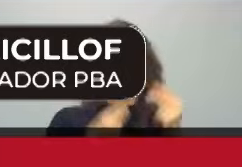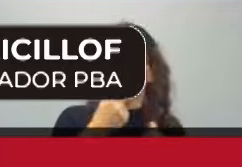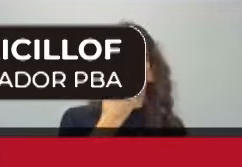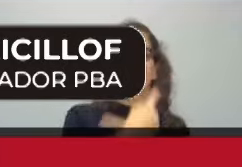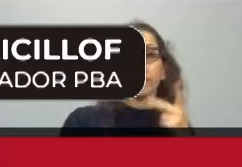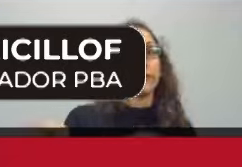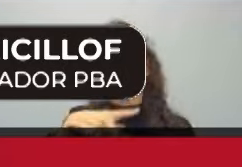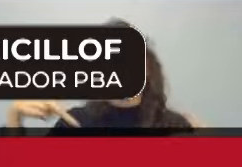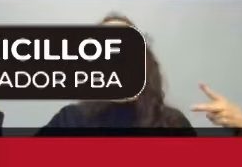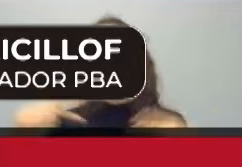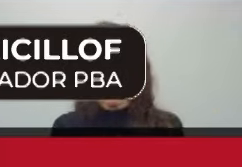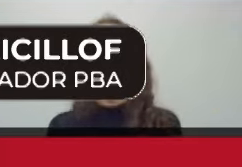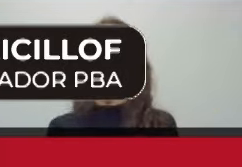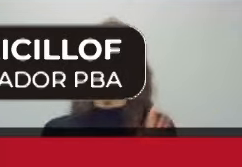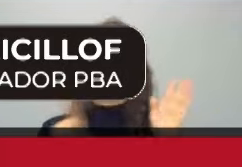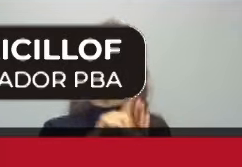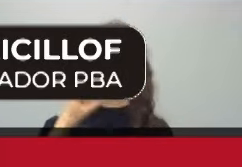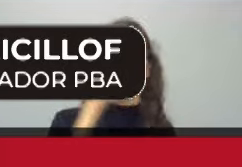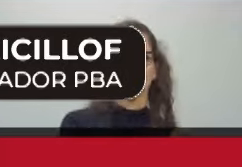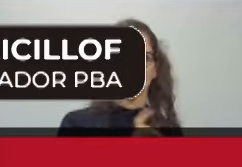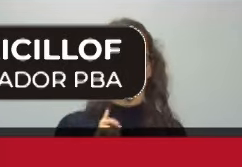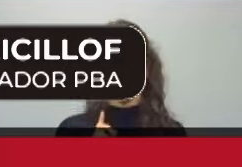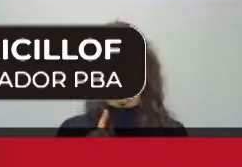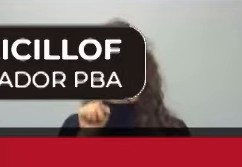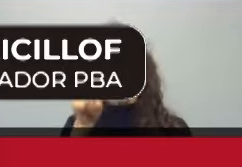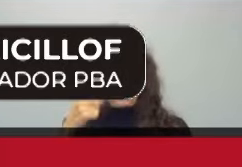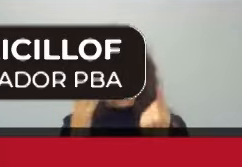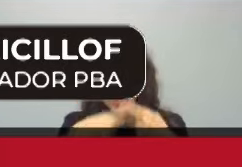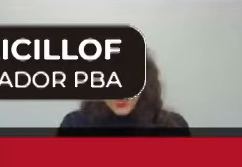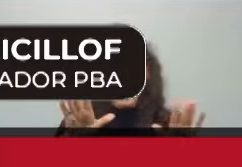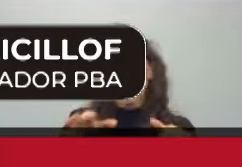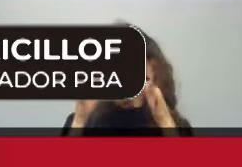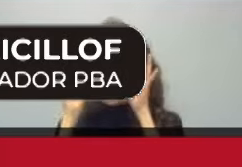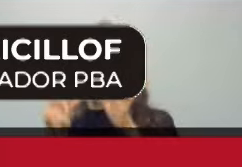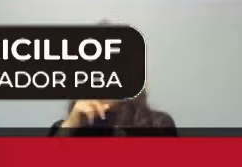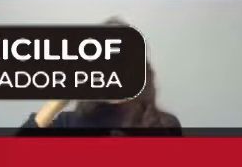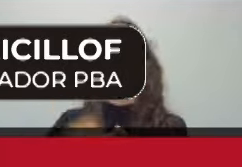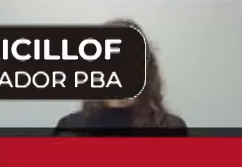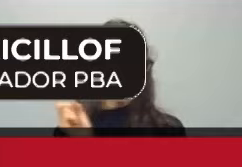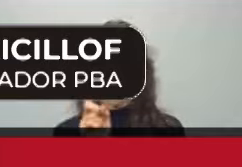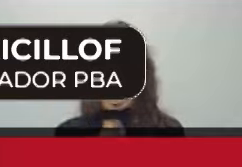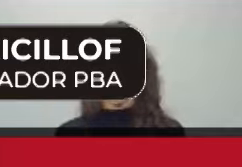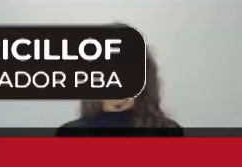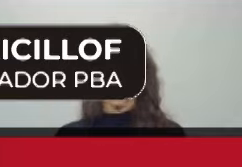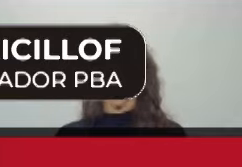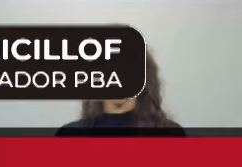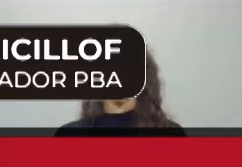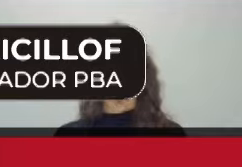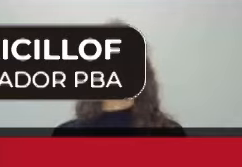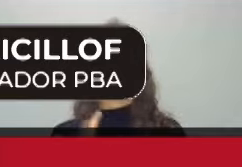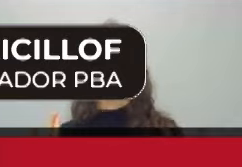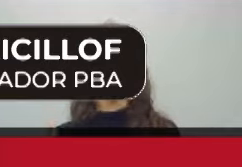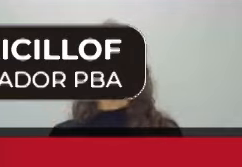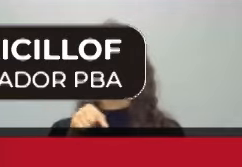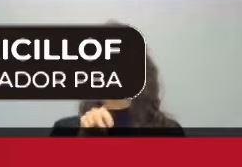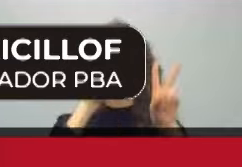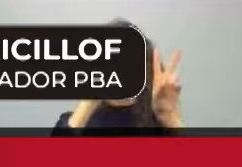arbitraria e ilegal. Pero no es esa la naturaleza de los recursos. A esto, bueno, me voy a